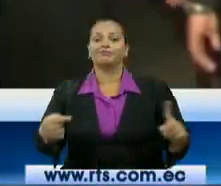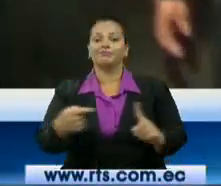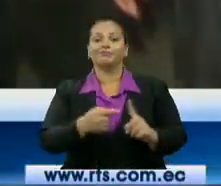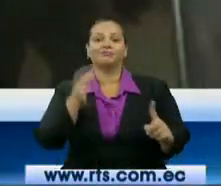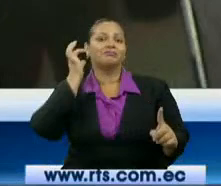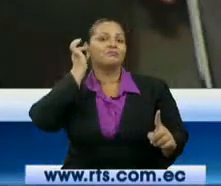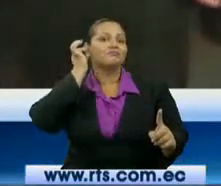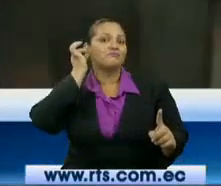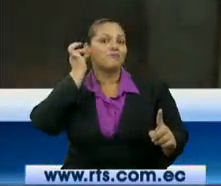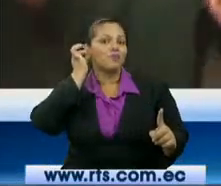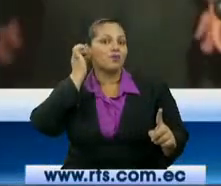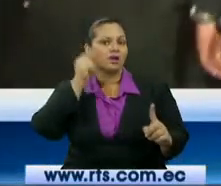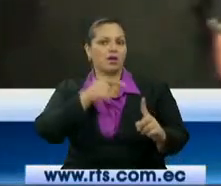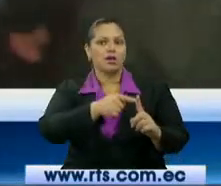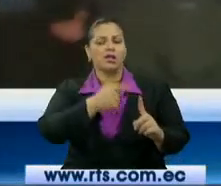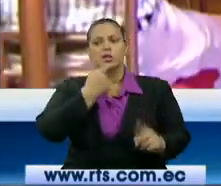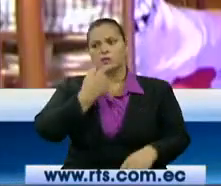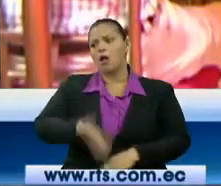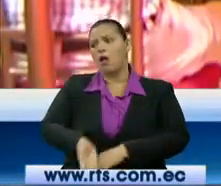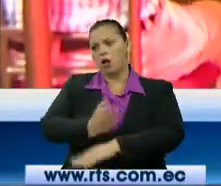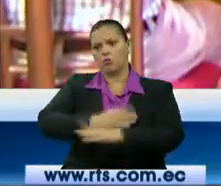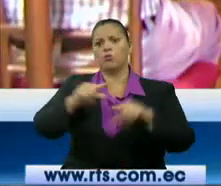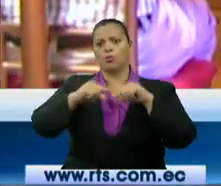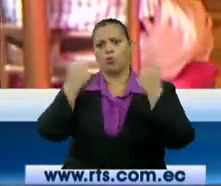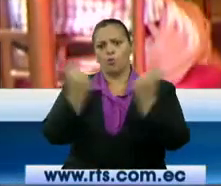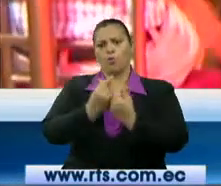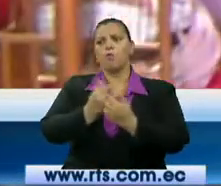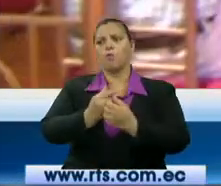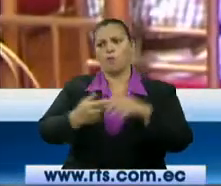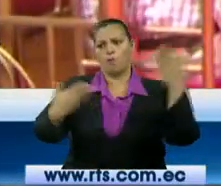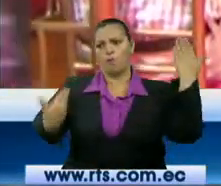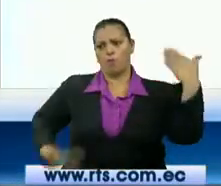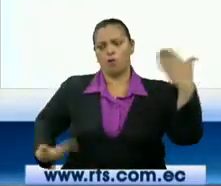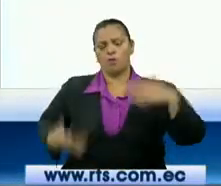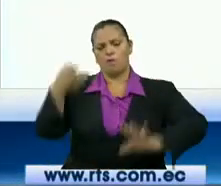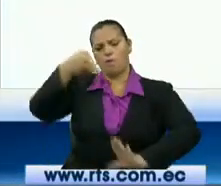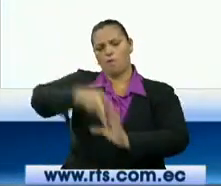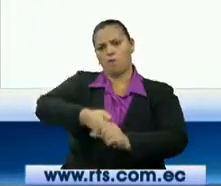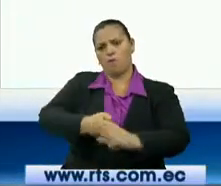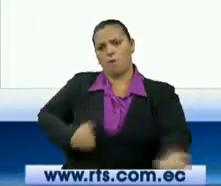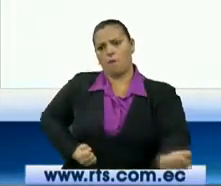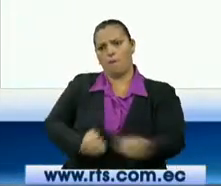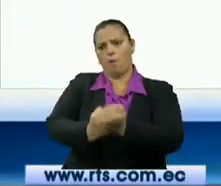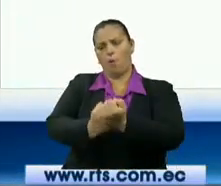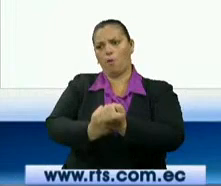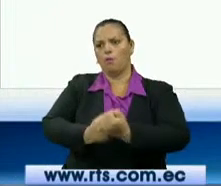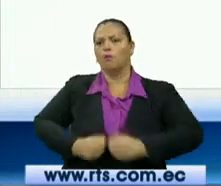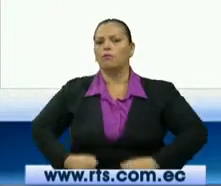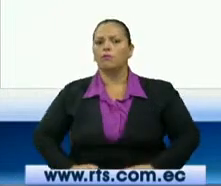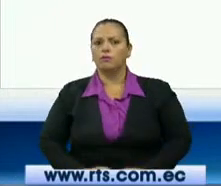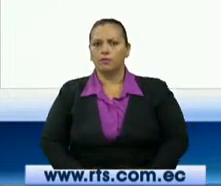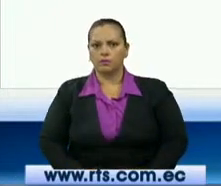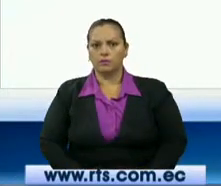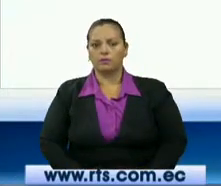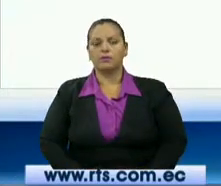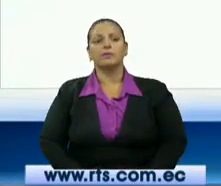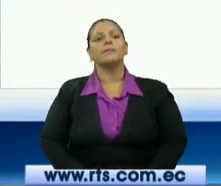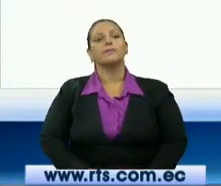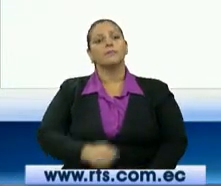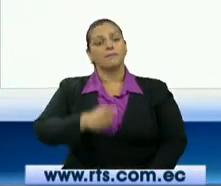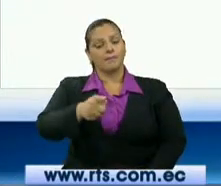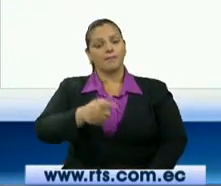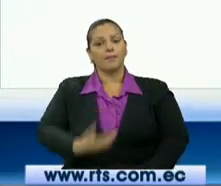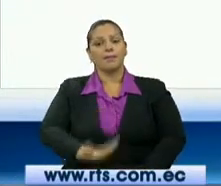como militante política al paso salió quien dice ser presidente de la pre asociación de propietarios de locales